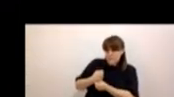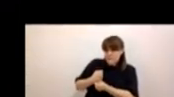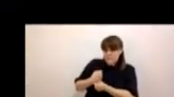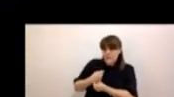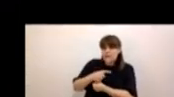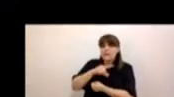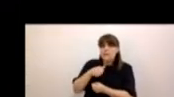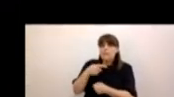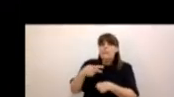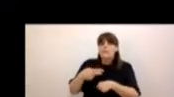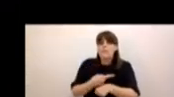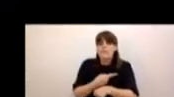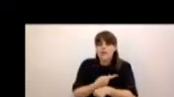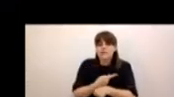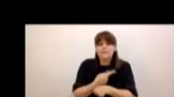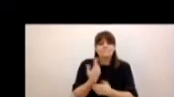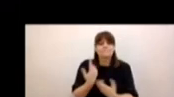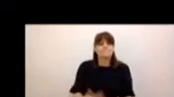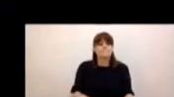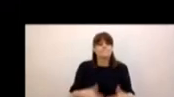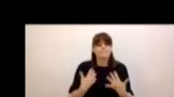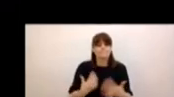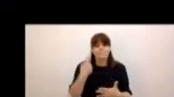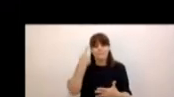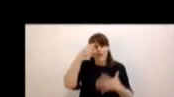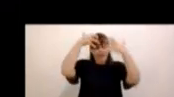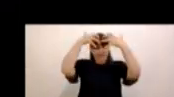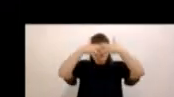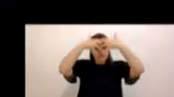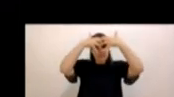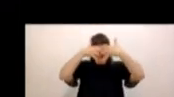forma en la que se construye nuestro cerebro la siguiente por favor